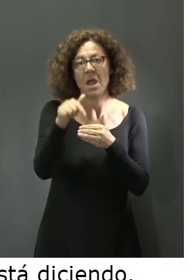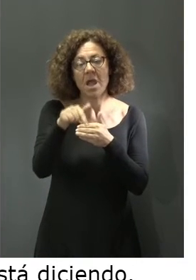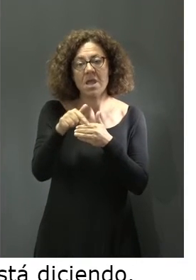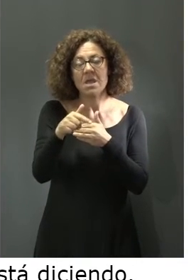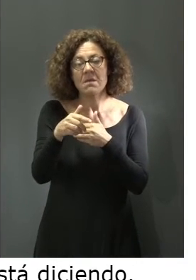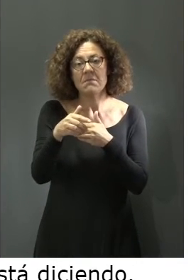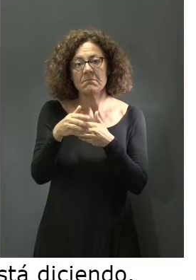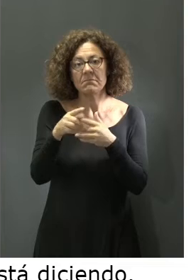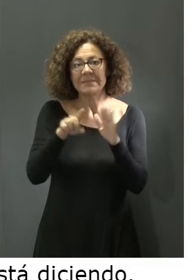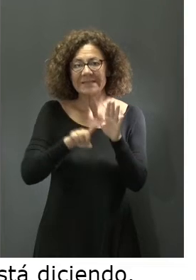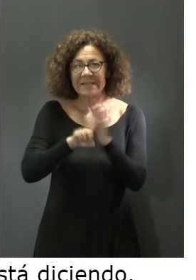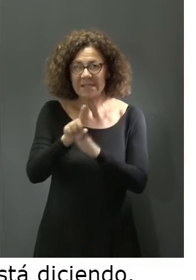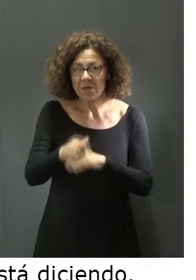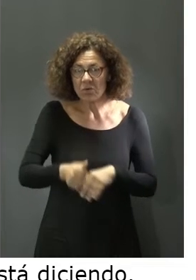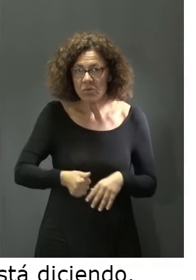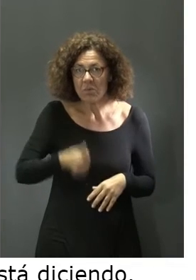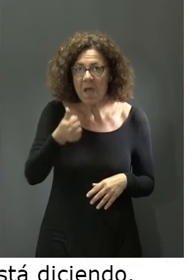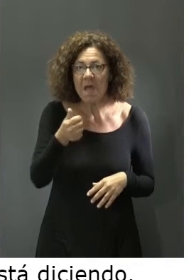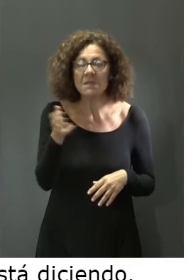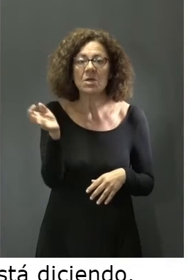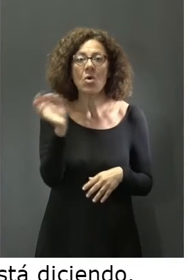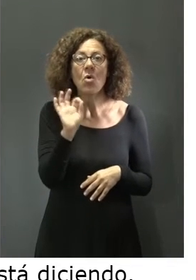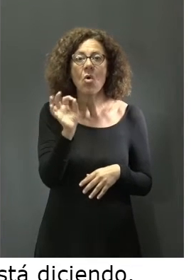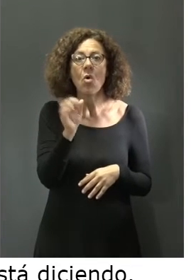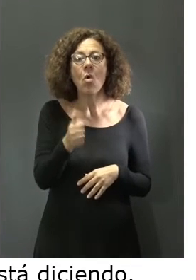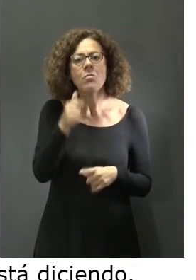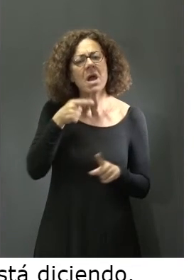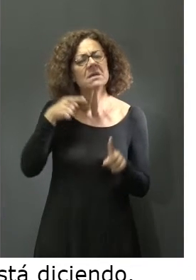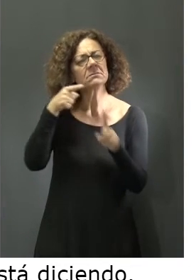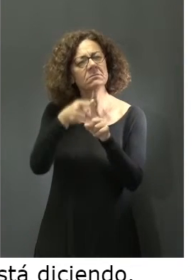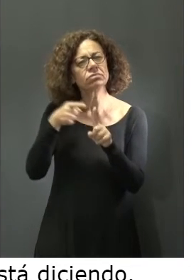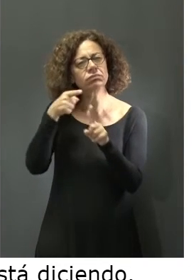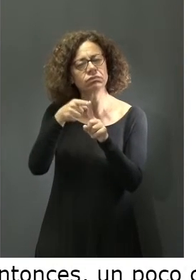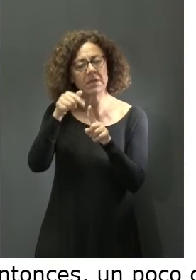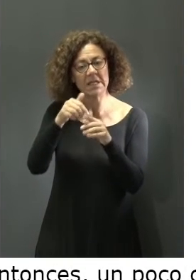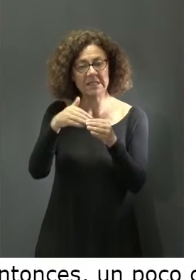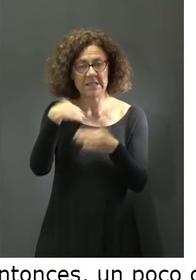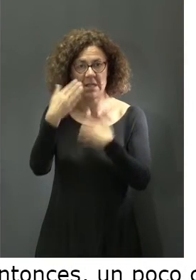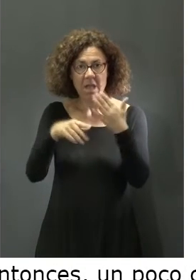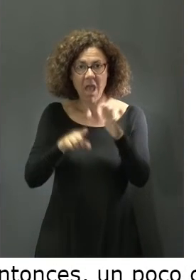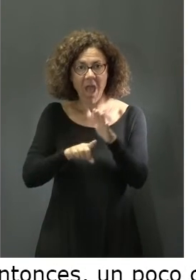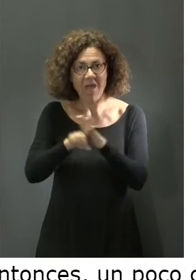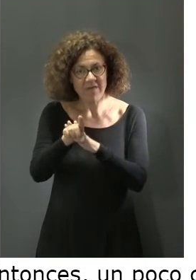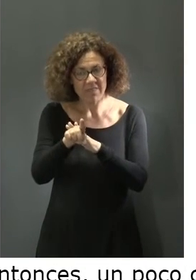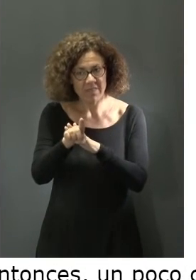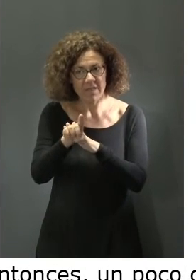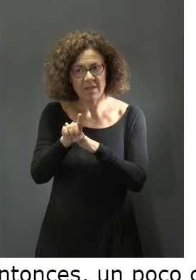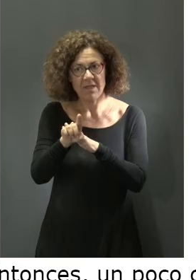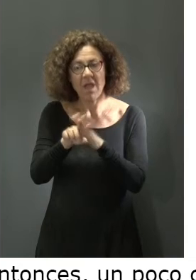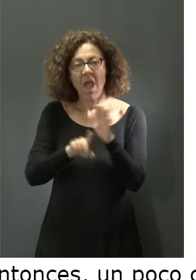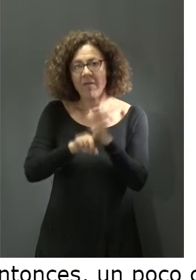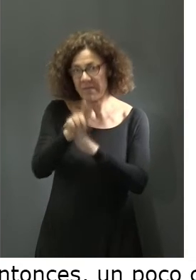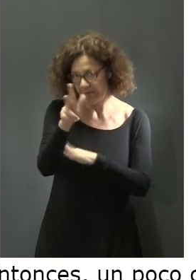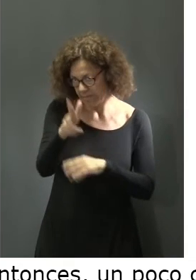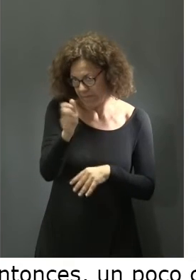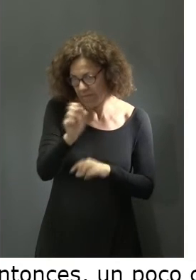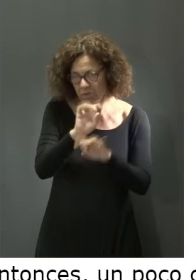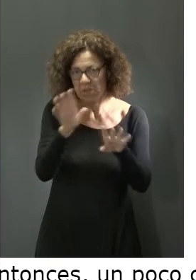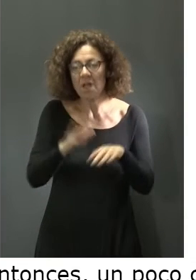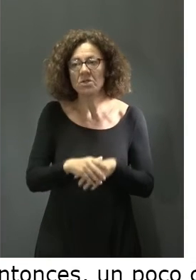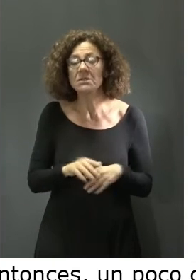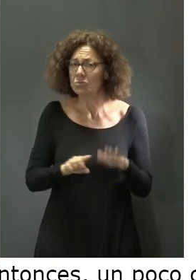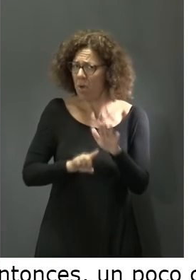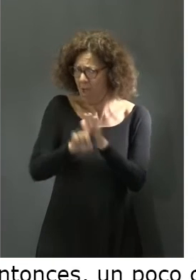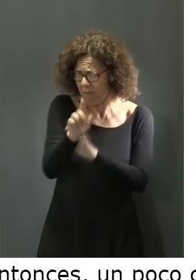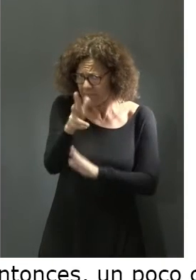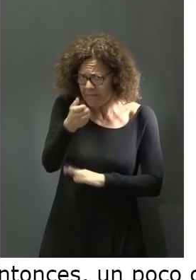mayor desarrollo o una mayor incidencia en este avance avance de derechos, claro? Avance de